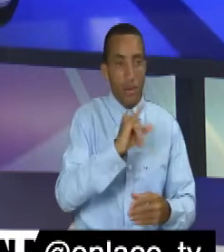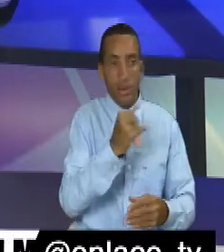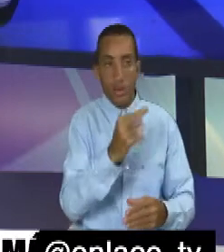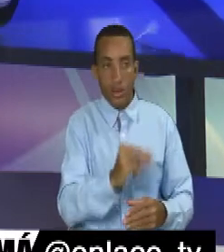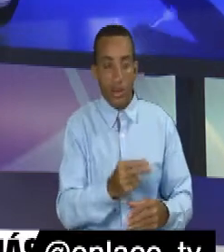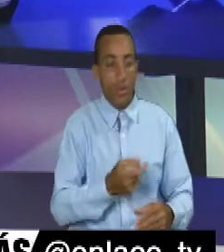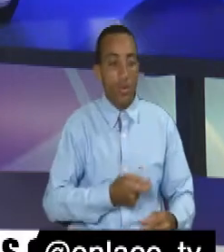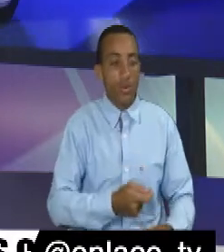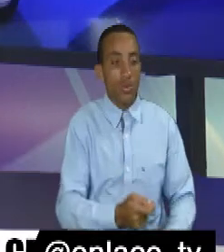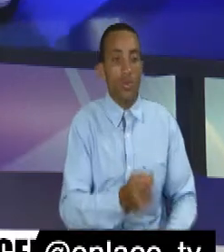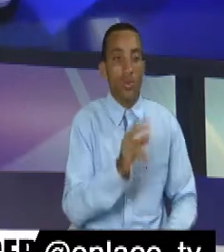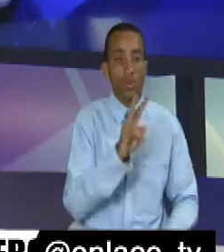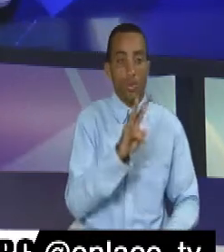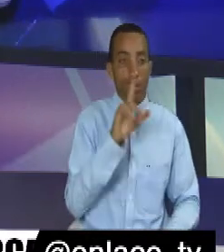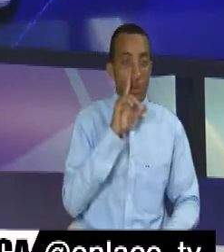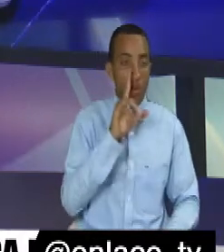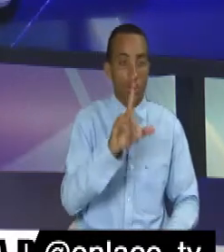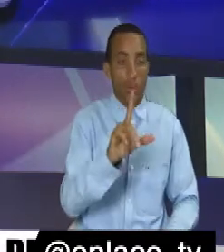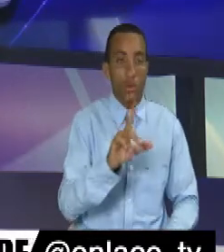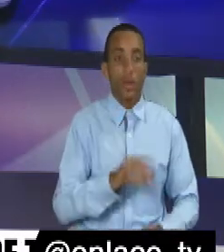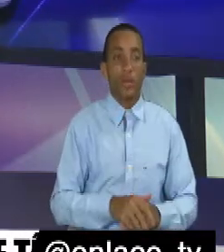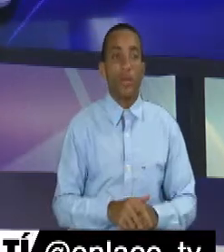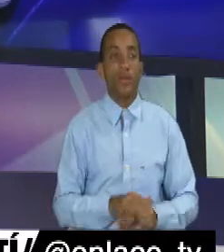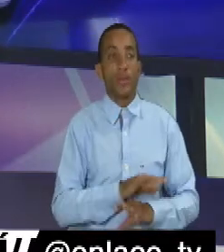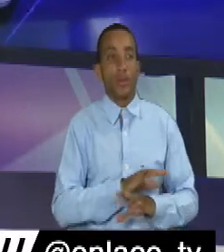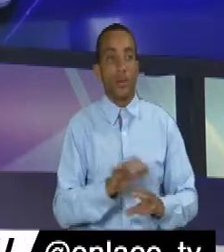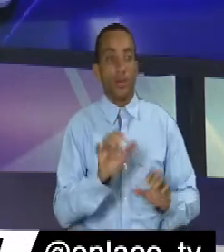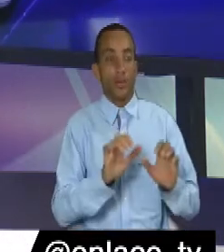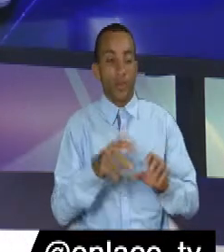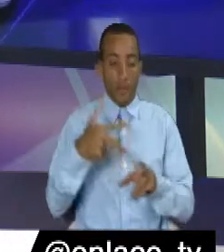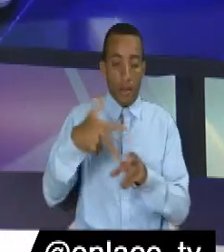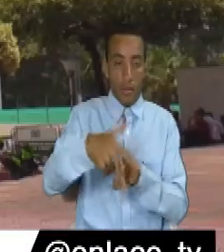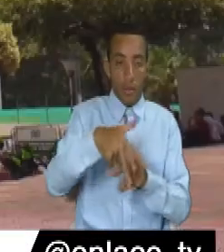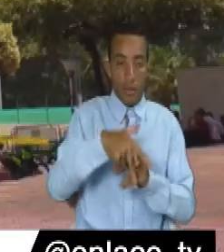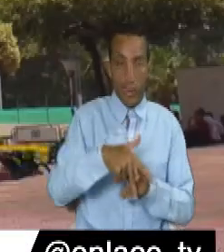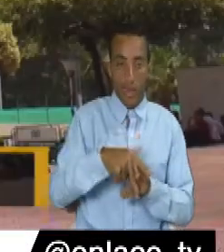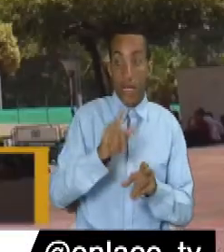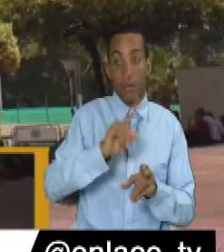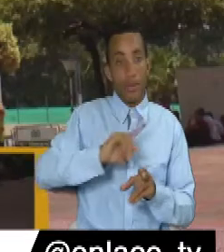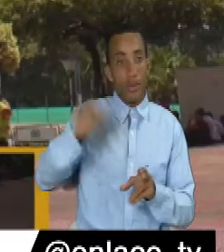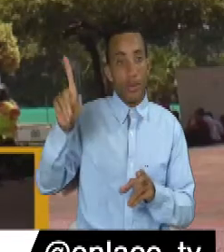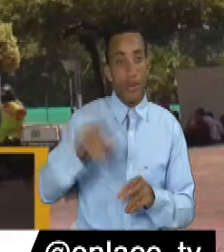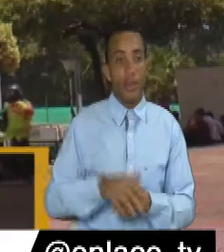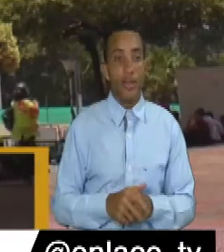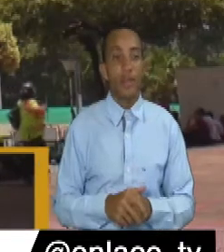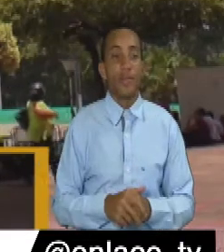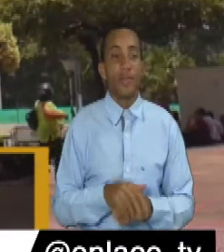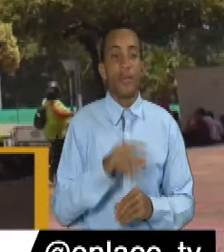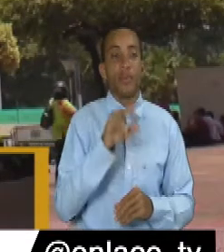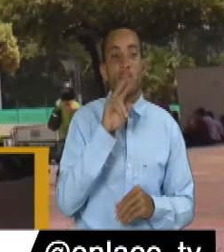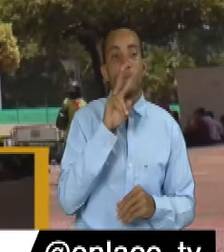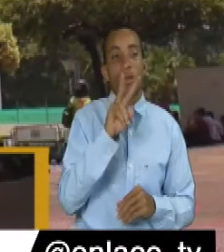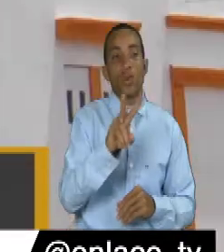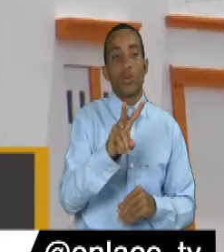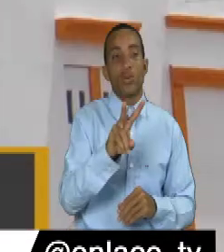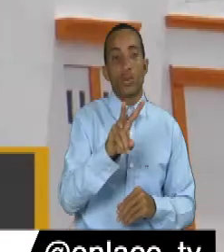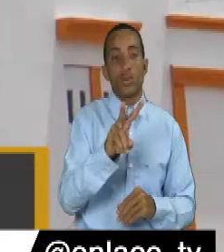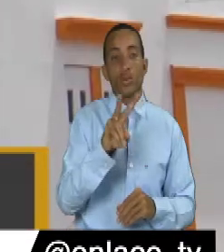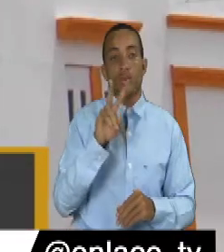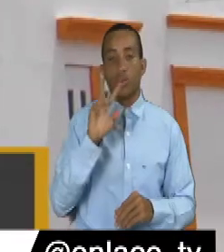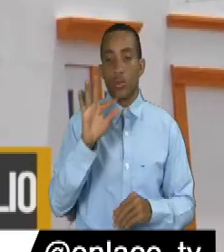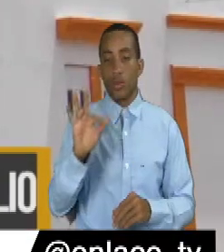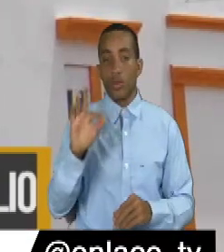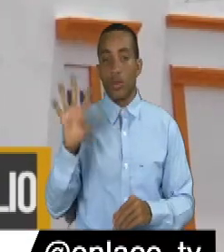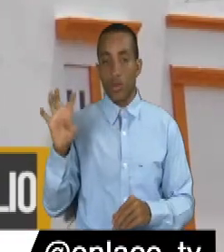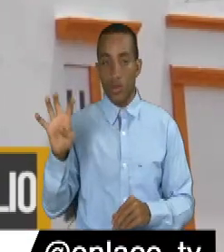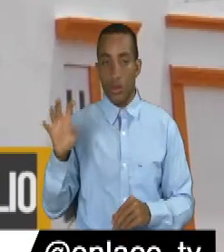julio. Una de las medidas es la prohibición del parrillero. Bajo el decreto 239 expedido por la Alcaldía Municipal para el